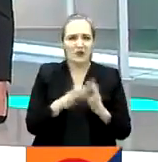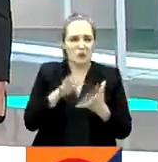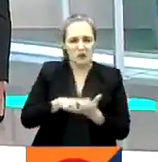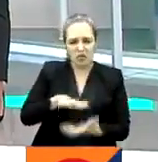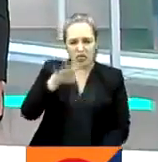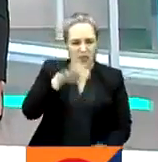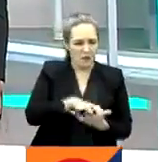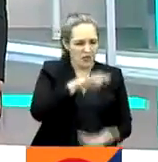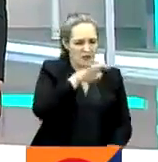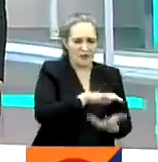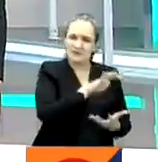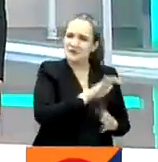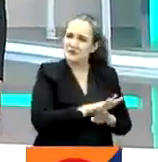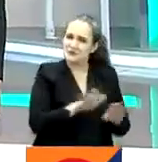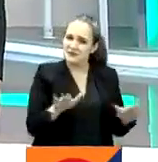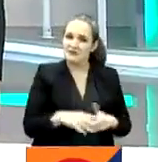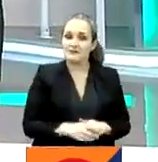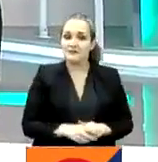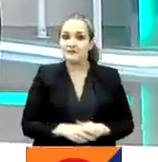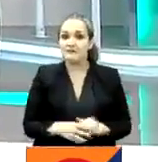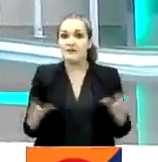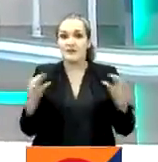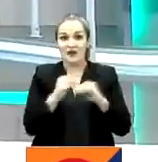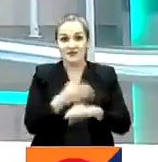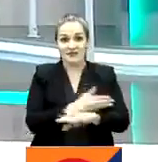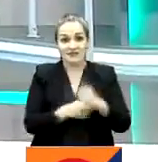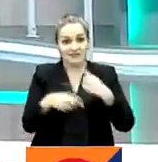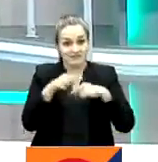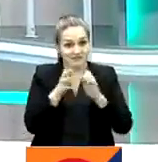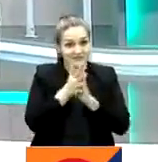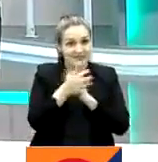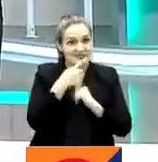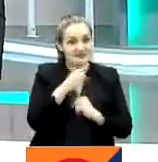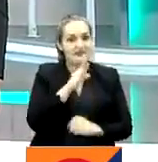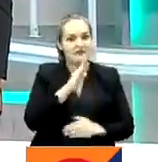ahí en este canal. Y no solo eso, como lo decíamos en las notas, el compromiso es de todos y comenzamos por casa.